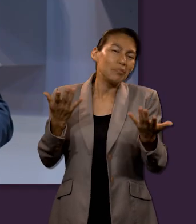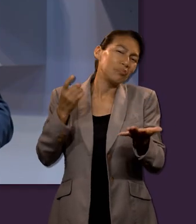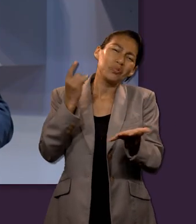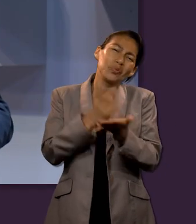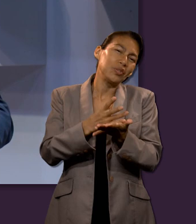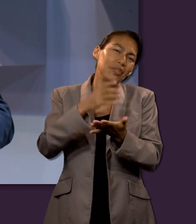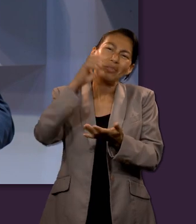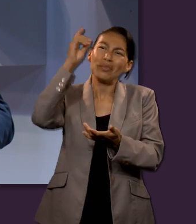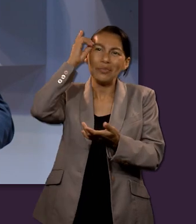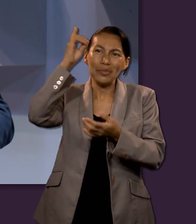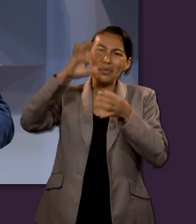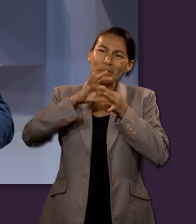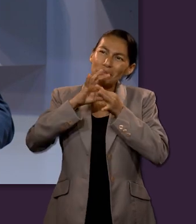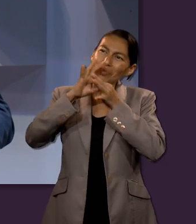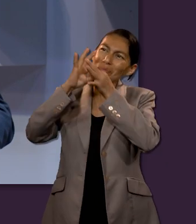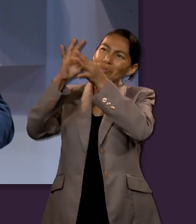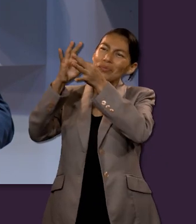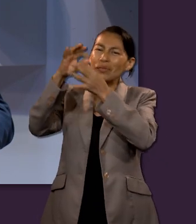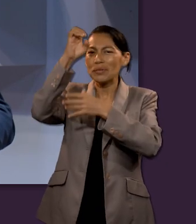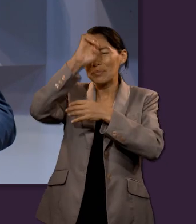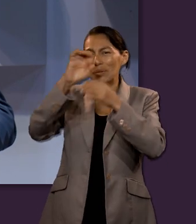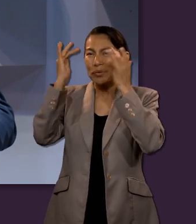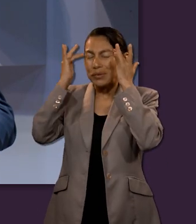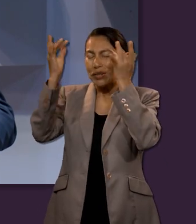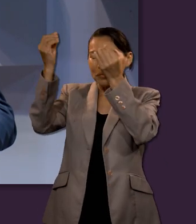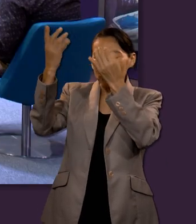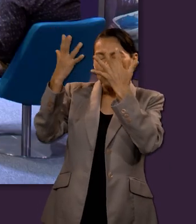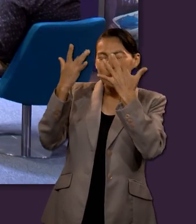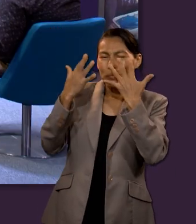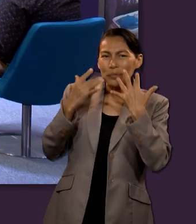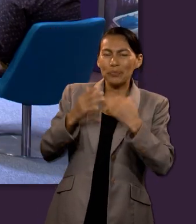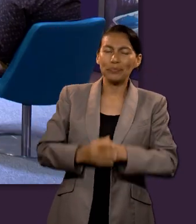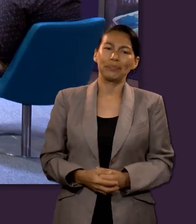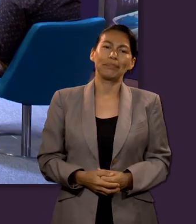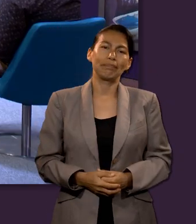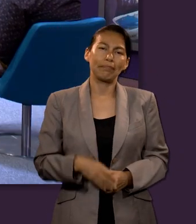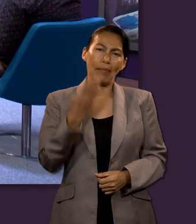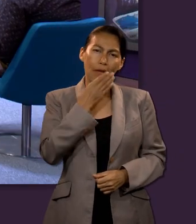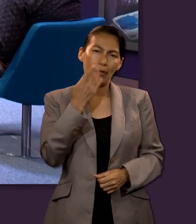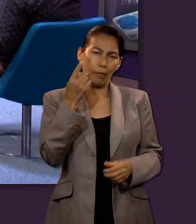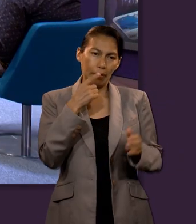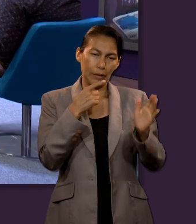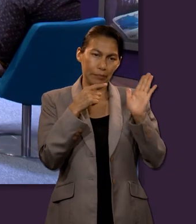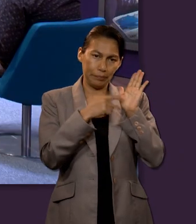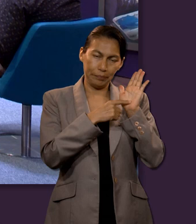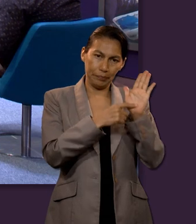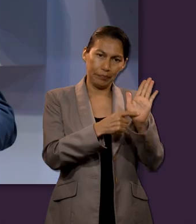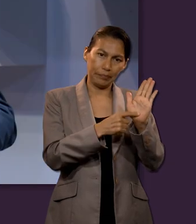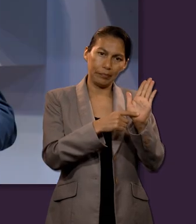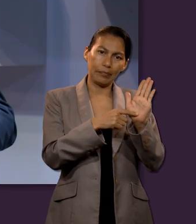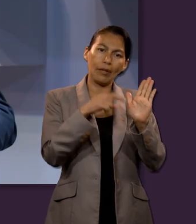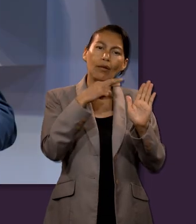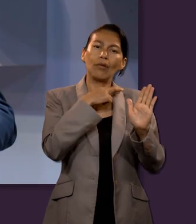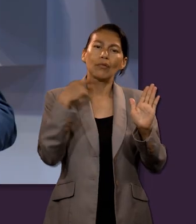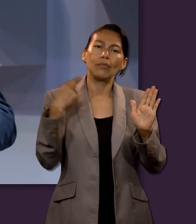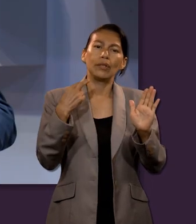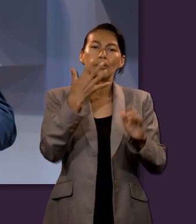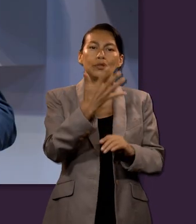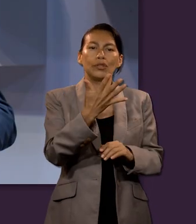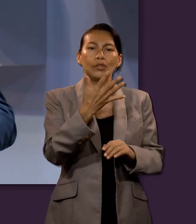del espíritu santo que nos dice romanos 5 3 y